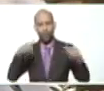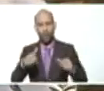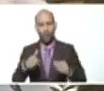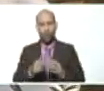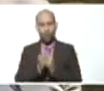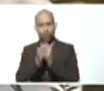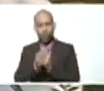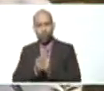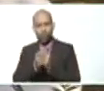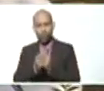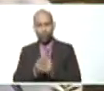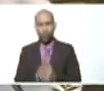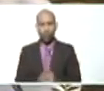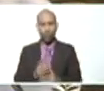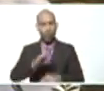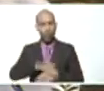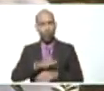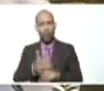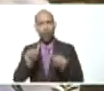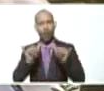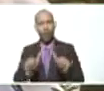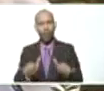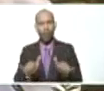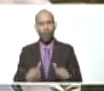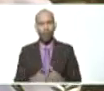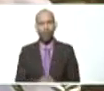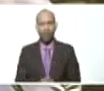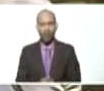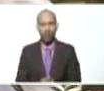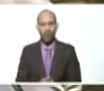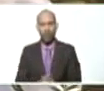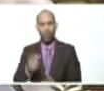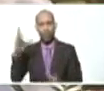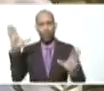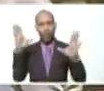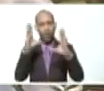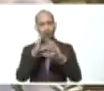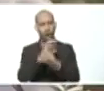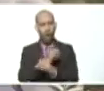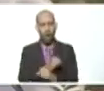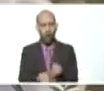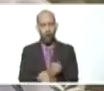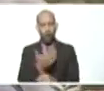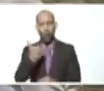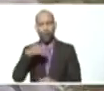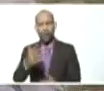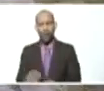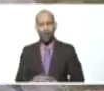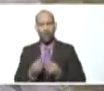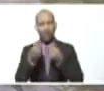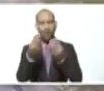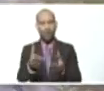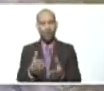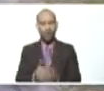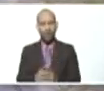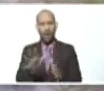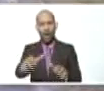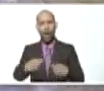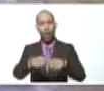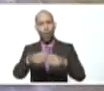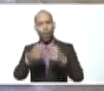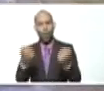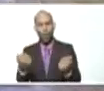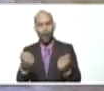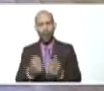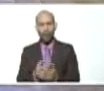misterios. Porque él mismo, la noche en que iba a ser entregado, tomó pan,